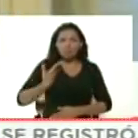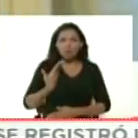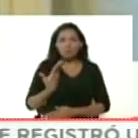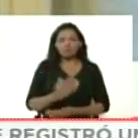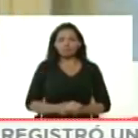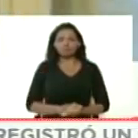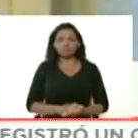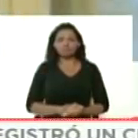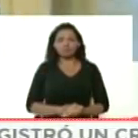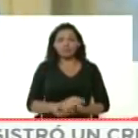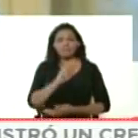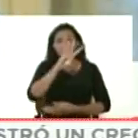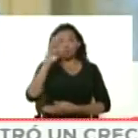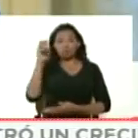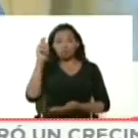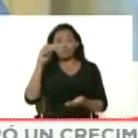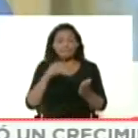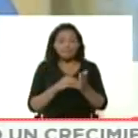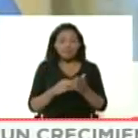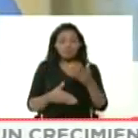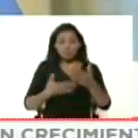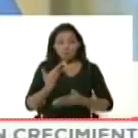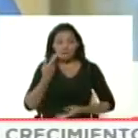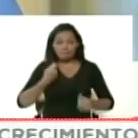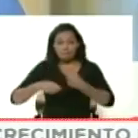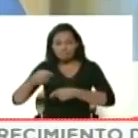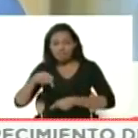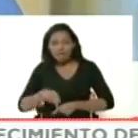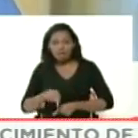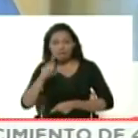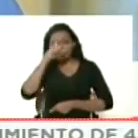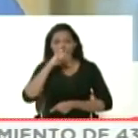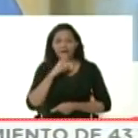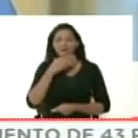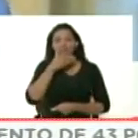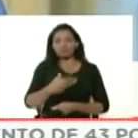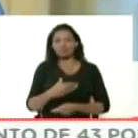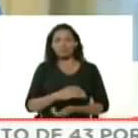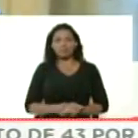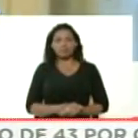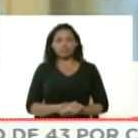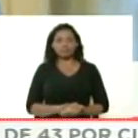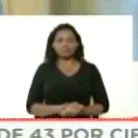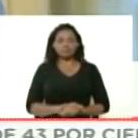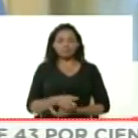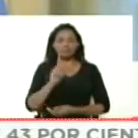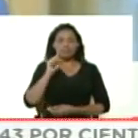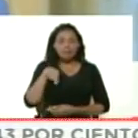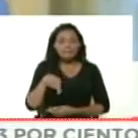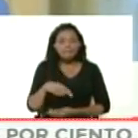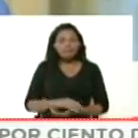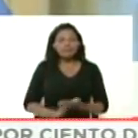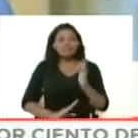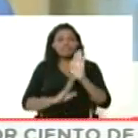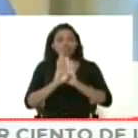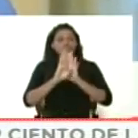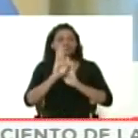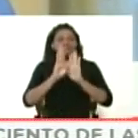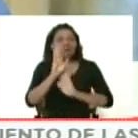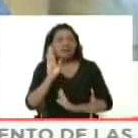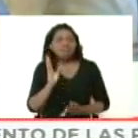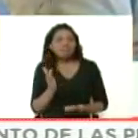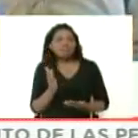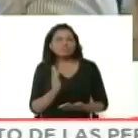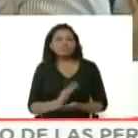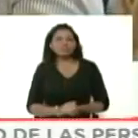24.000 toneladas para este año, Dios mediante. Correcto. Y en el sector avícola, compañero presidente, ha habido un incremento importante